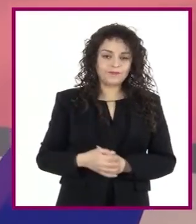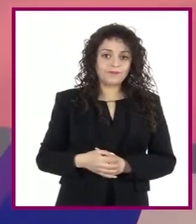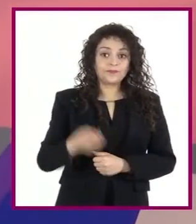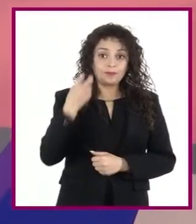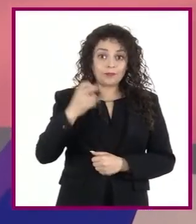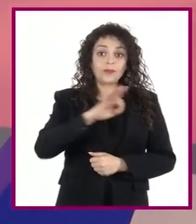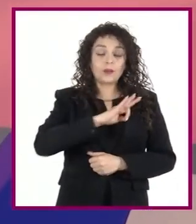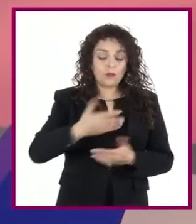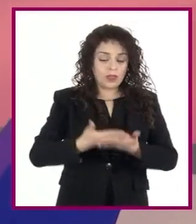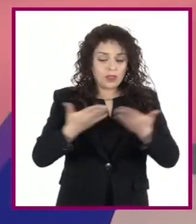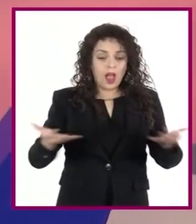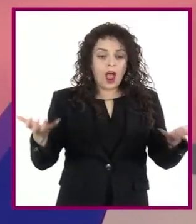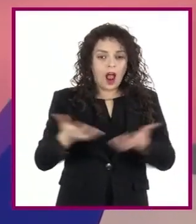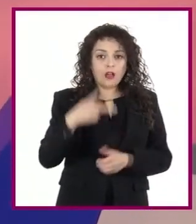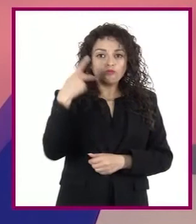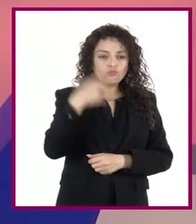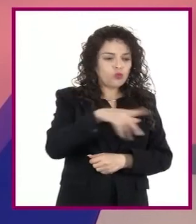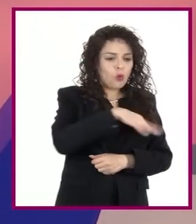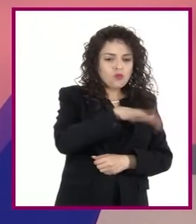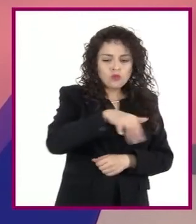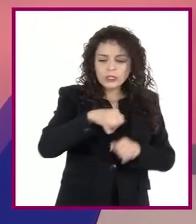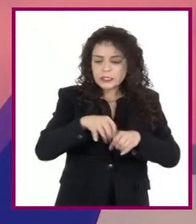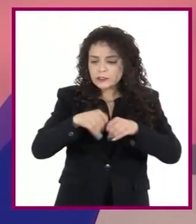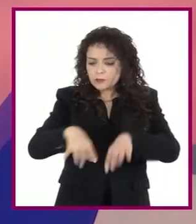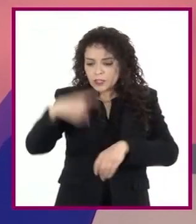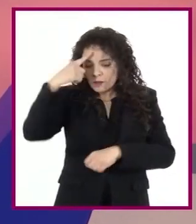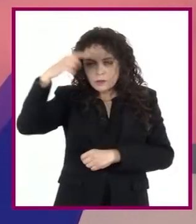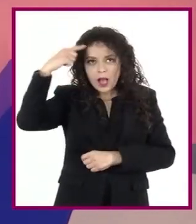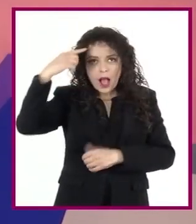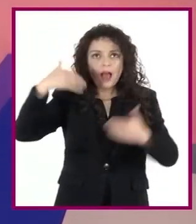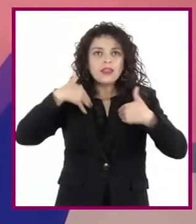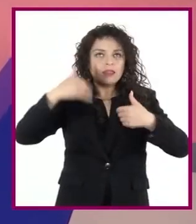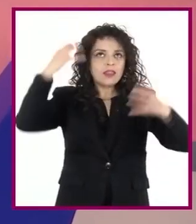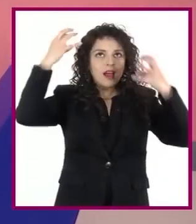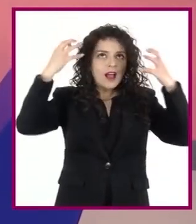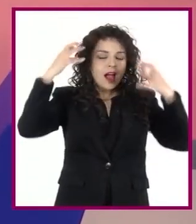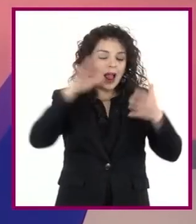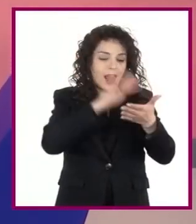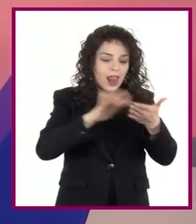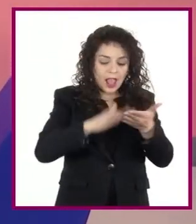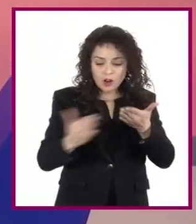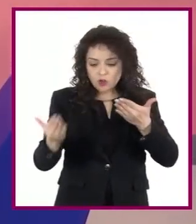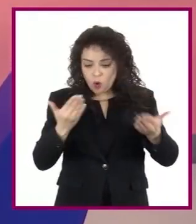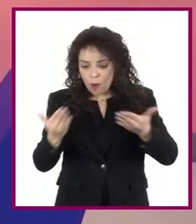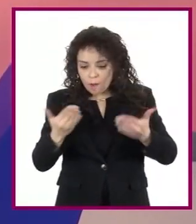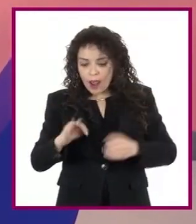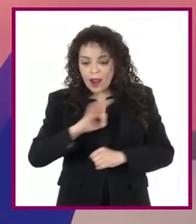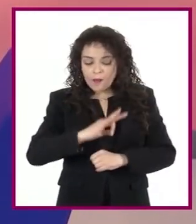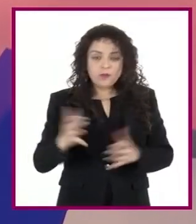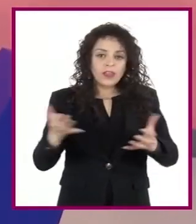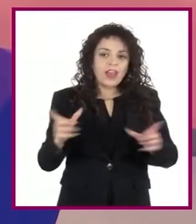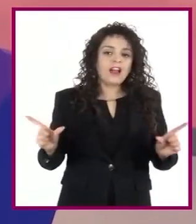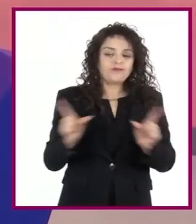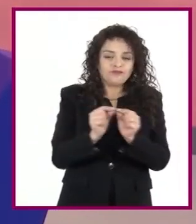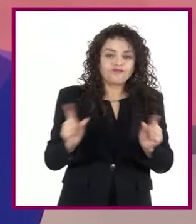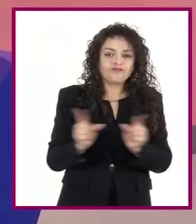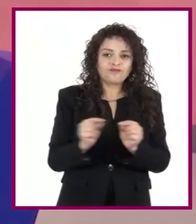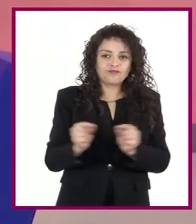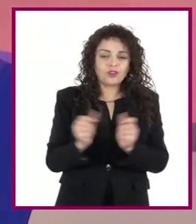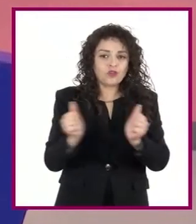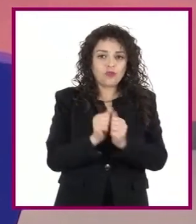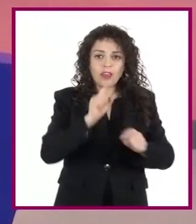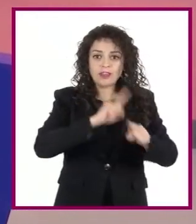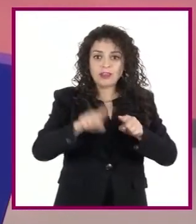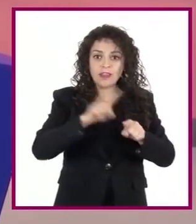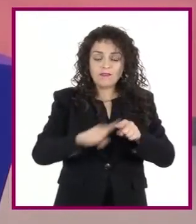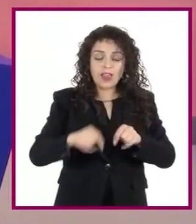su propia búsqueda de información para reflexionar, leer, comparar y así realizar resúmenes que integren diferentes